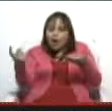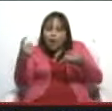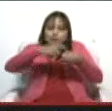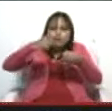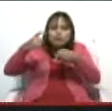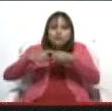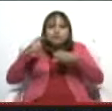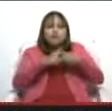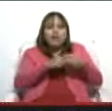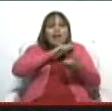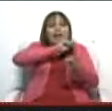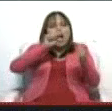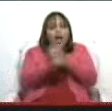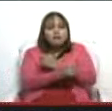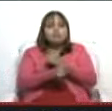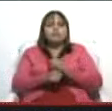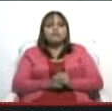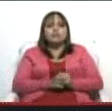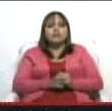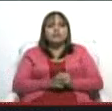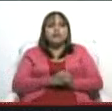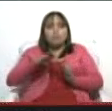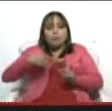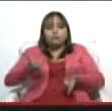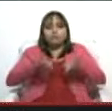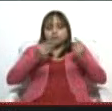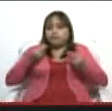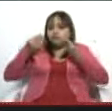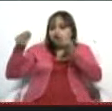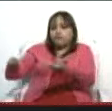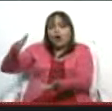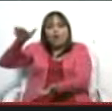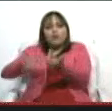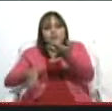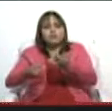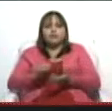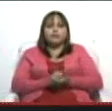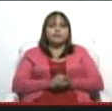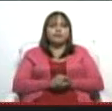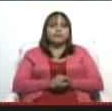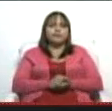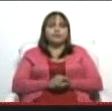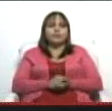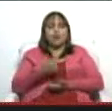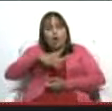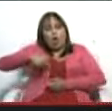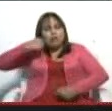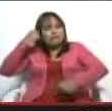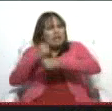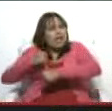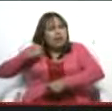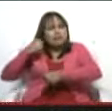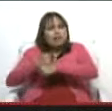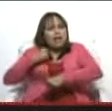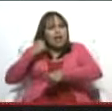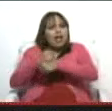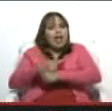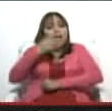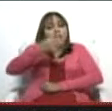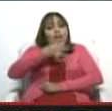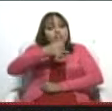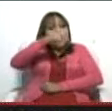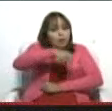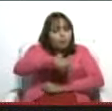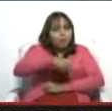adiciones, una serie de modificaciones que nos permitan llegar a un documento definitivo. Vamos a trabajar arduamente el resto de la tarde de hoy